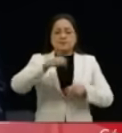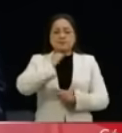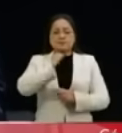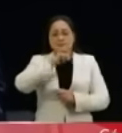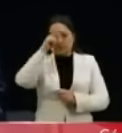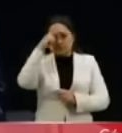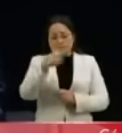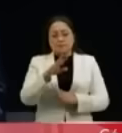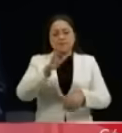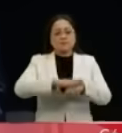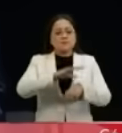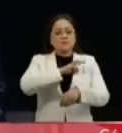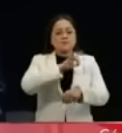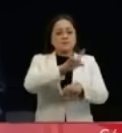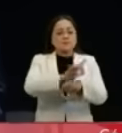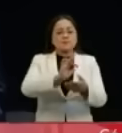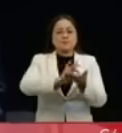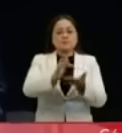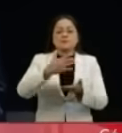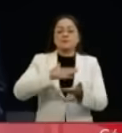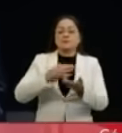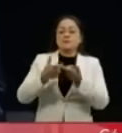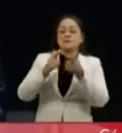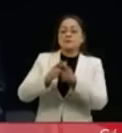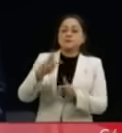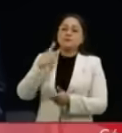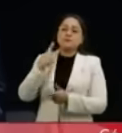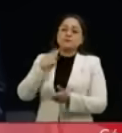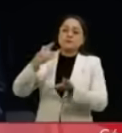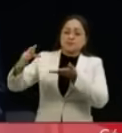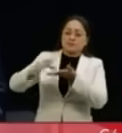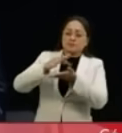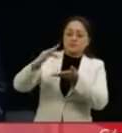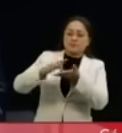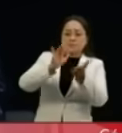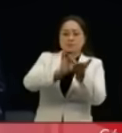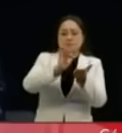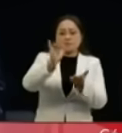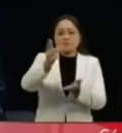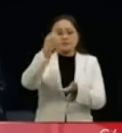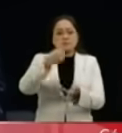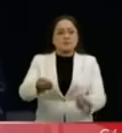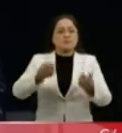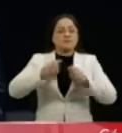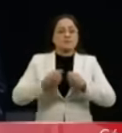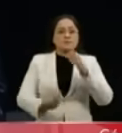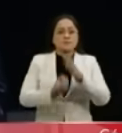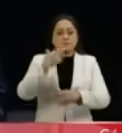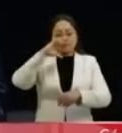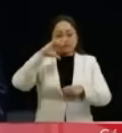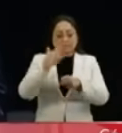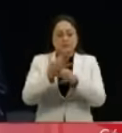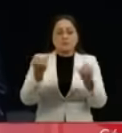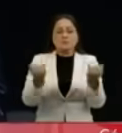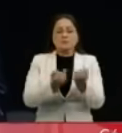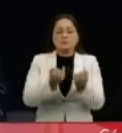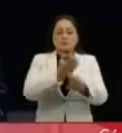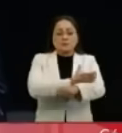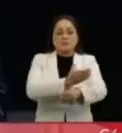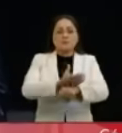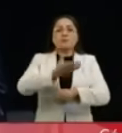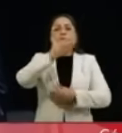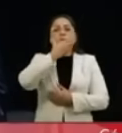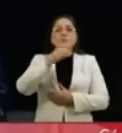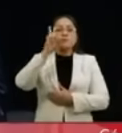agradecer particularmente a mi fracción Morena por haberme propuesto para esta responsabilidad y a nuestros compañeros, compañeras